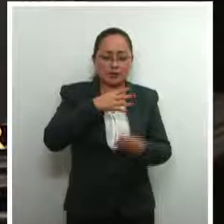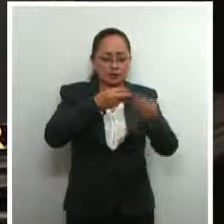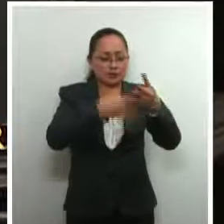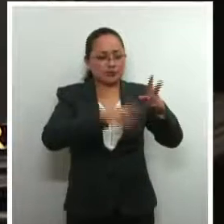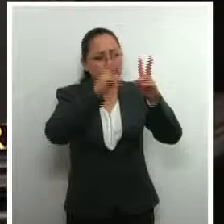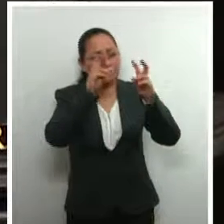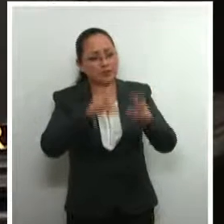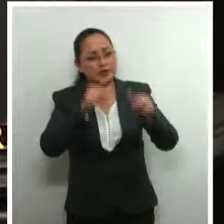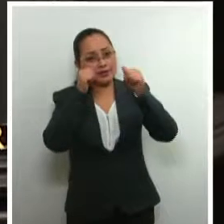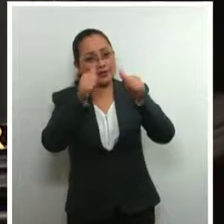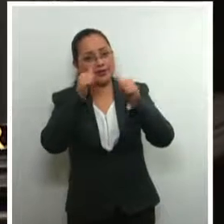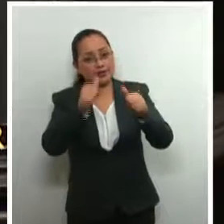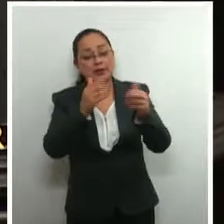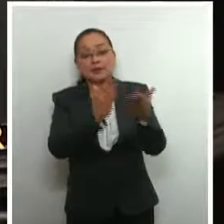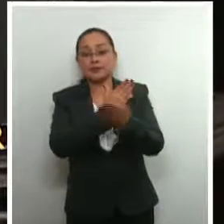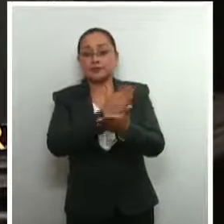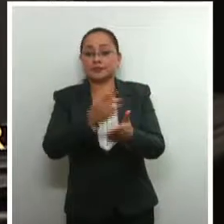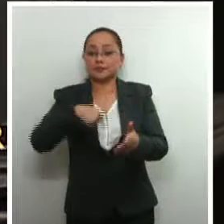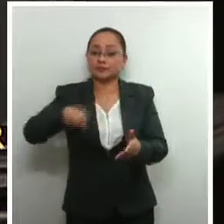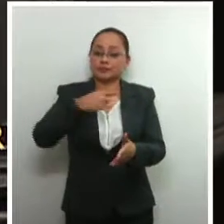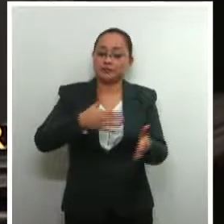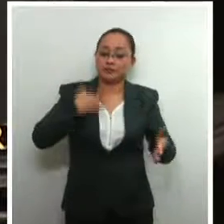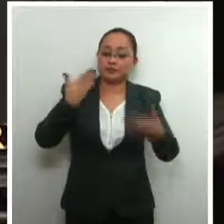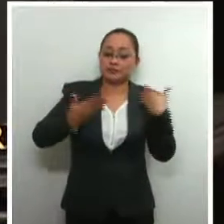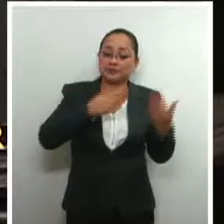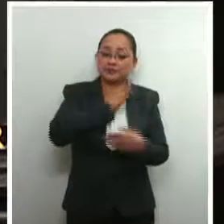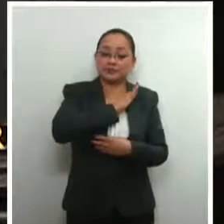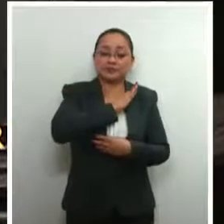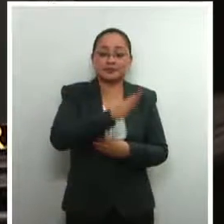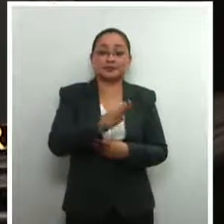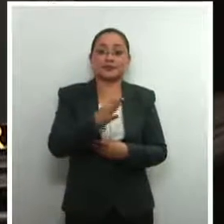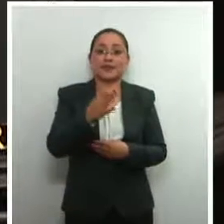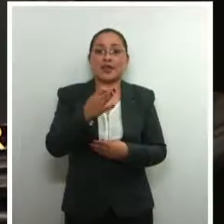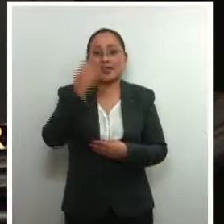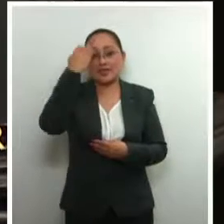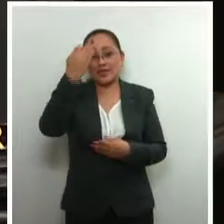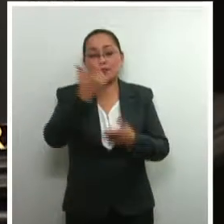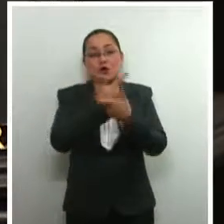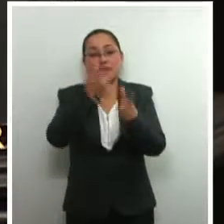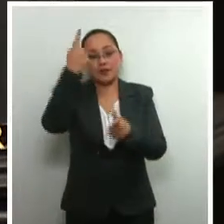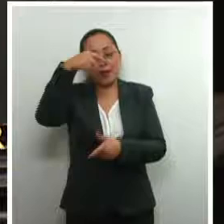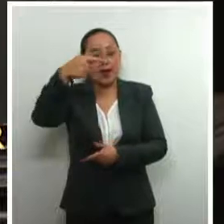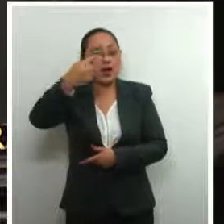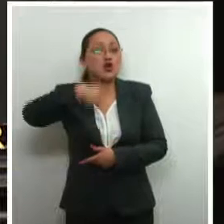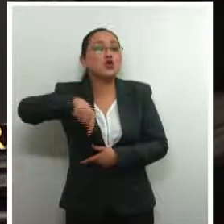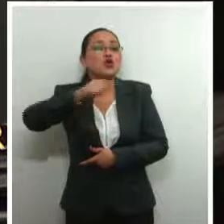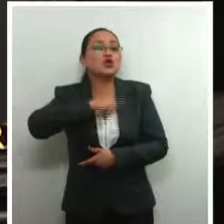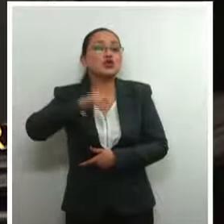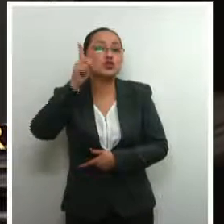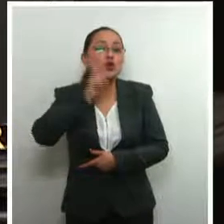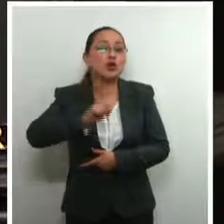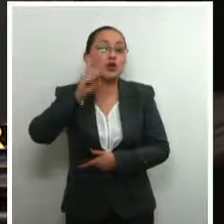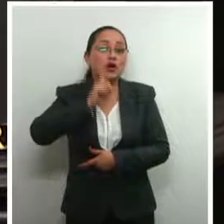atendemos, poder disfrutar y tener tiempo libre para nosotras.